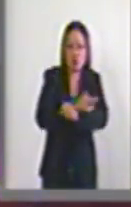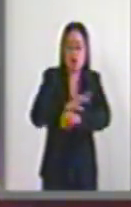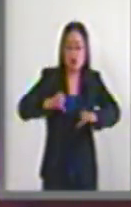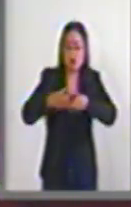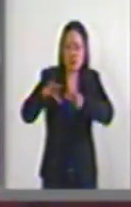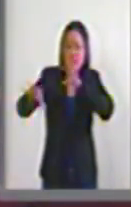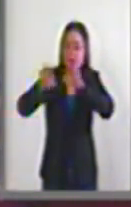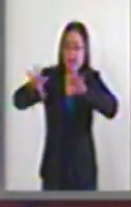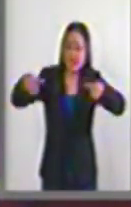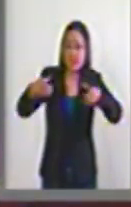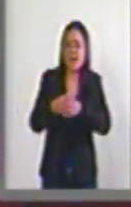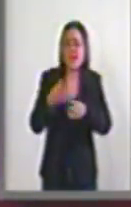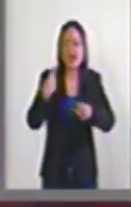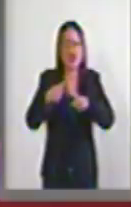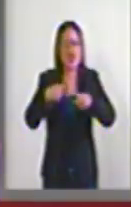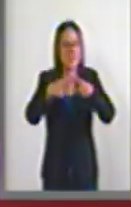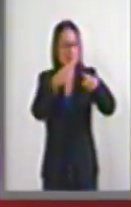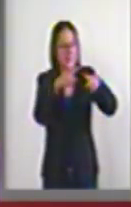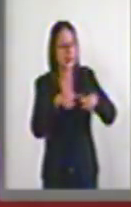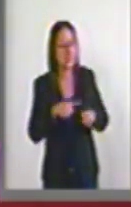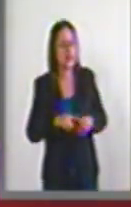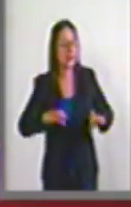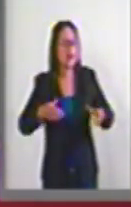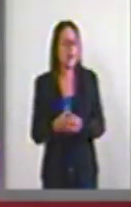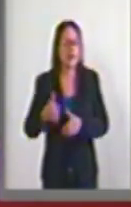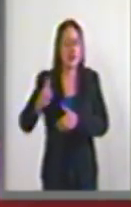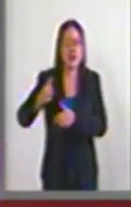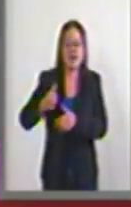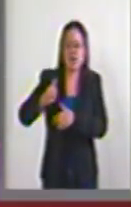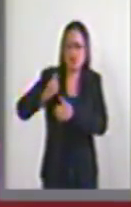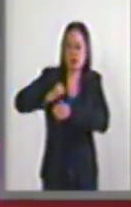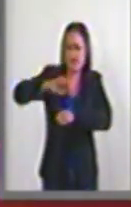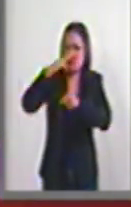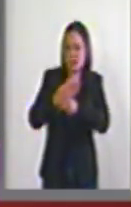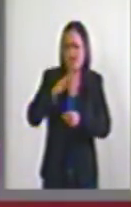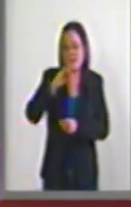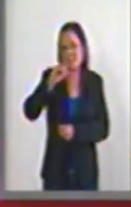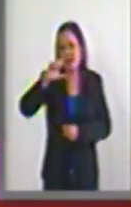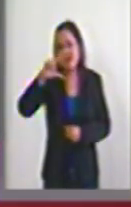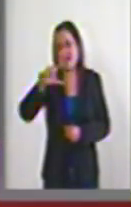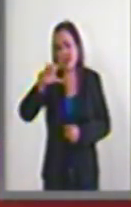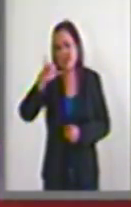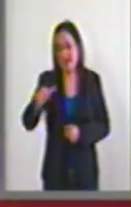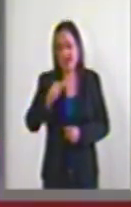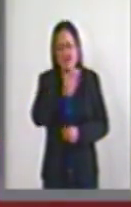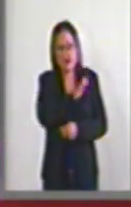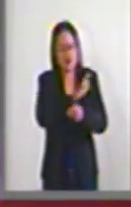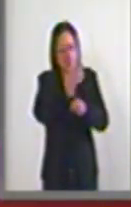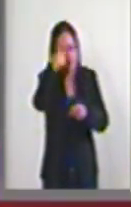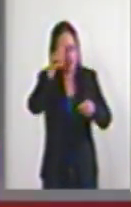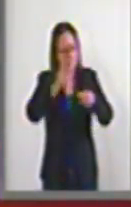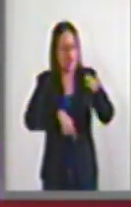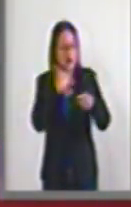integrado, entre otros funcionarios, por el titular de la Fiscalía Especializada en Combate a la Corrupción.